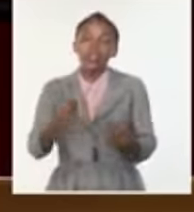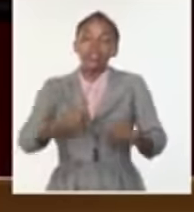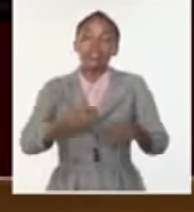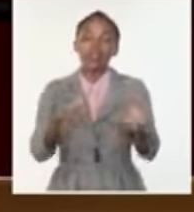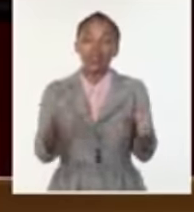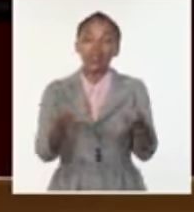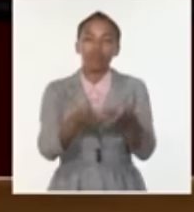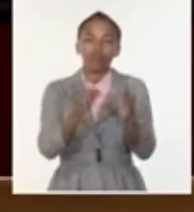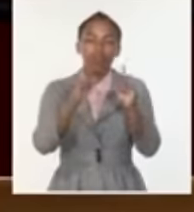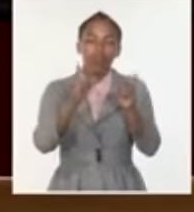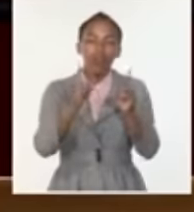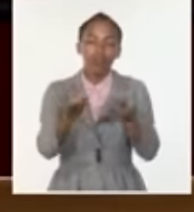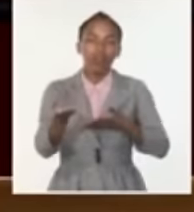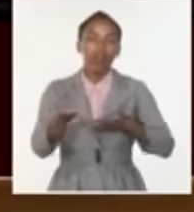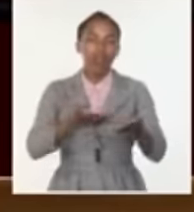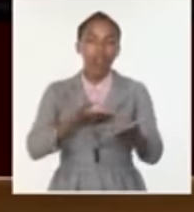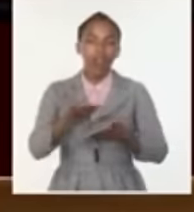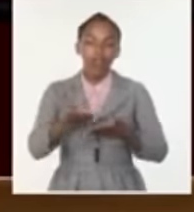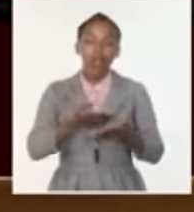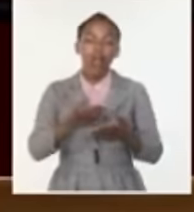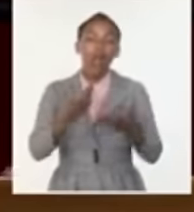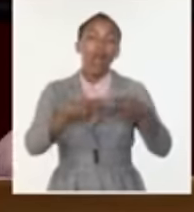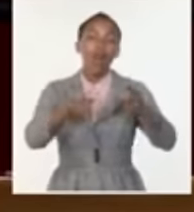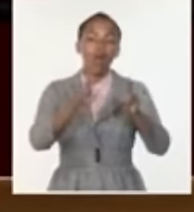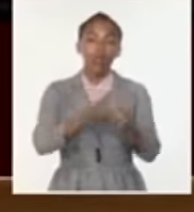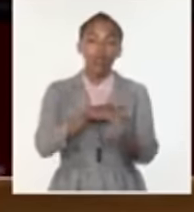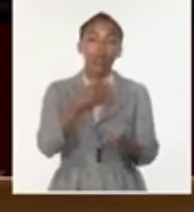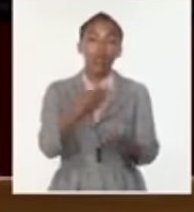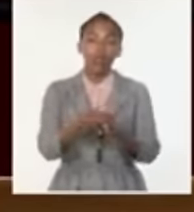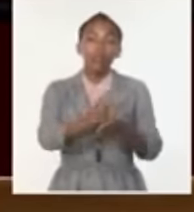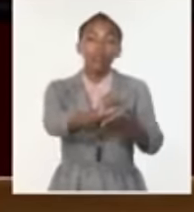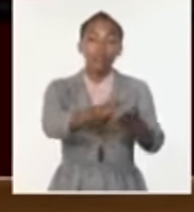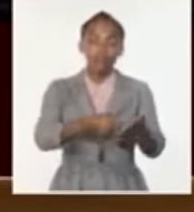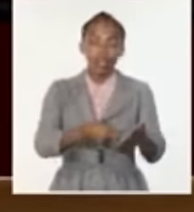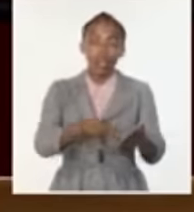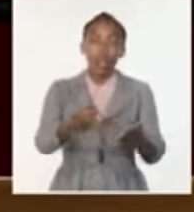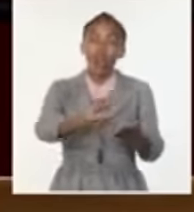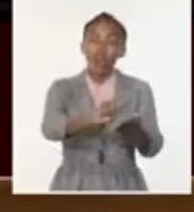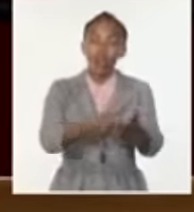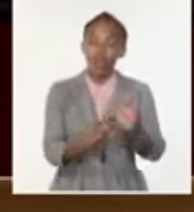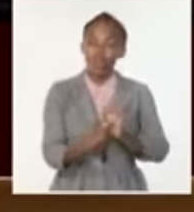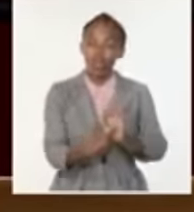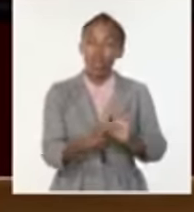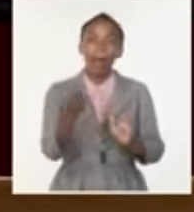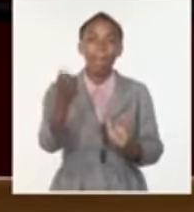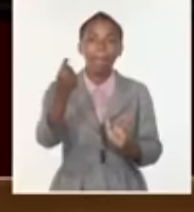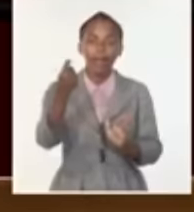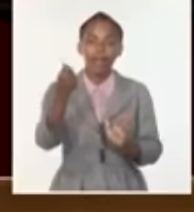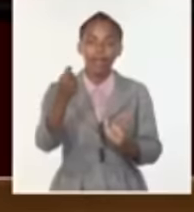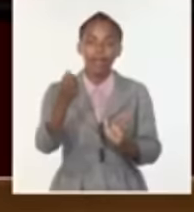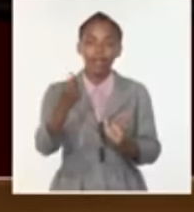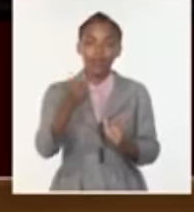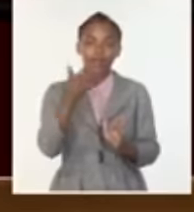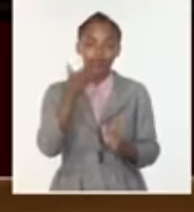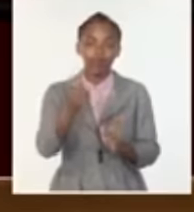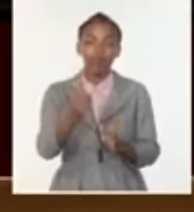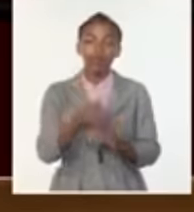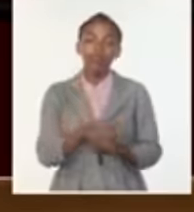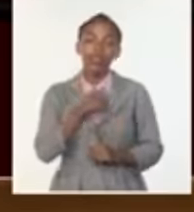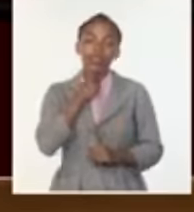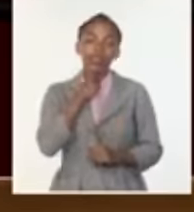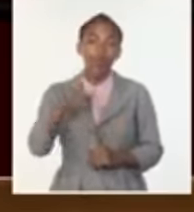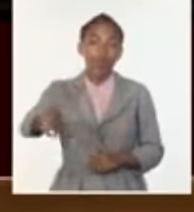colectivo. Y ese contrato tiene que negociarse los precios justos. Sepan ustedes que en la mayoría